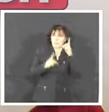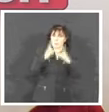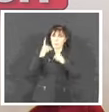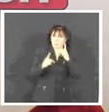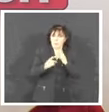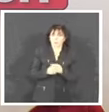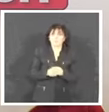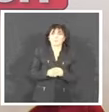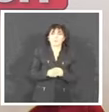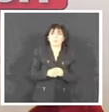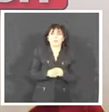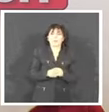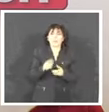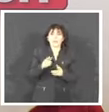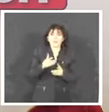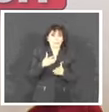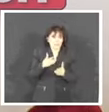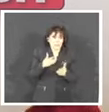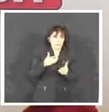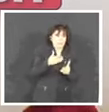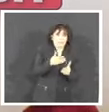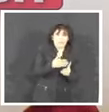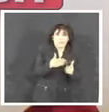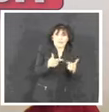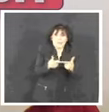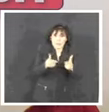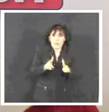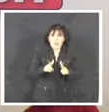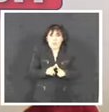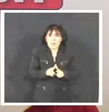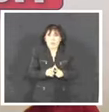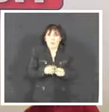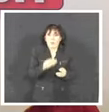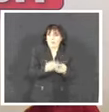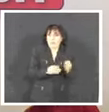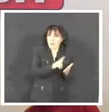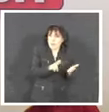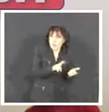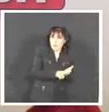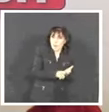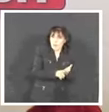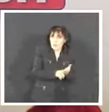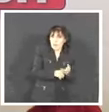a un grupo delictivo. Ahí en la ciudad hice un